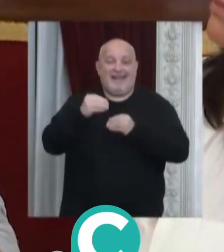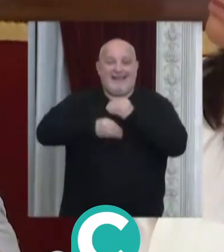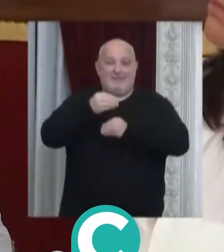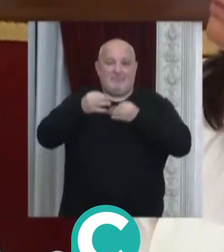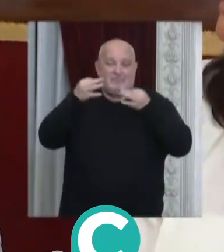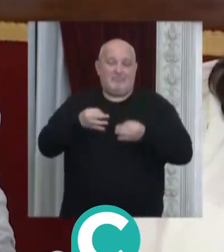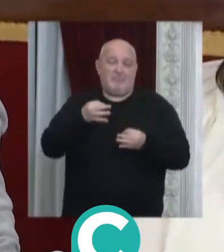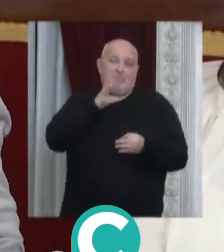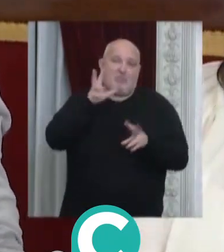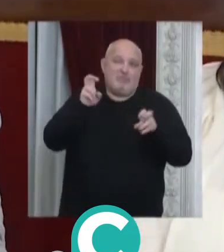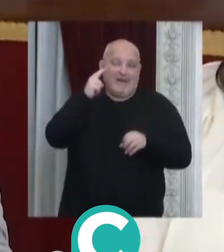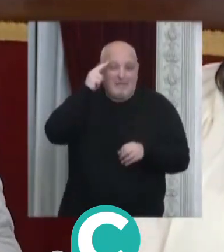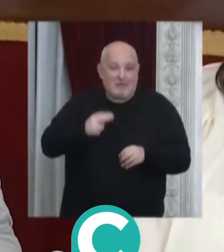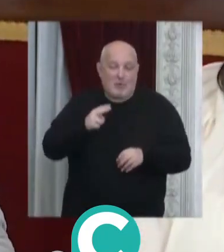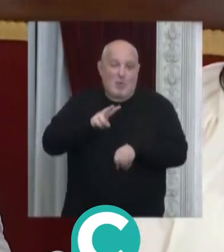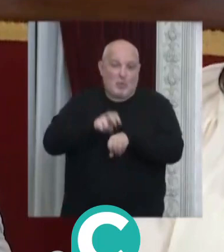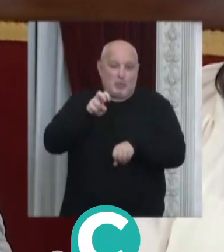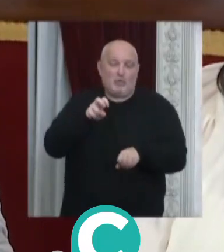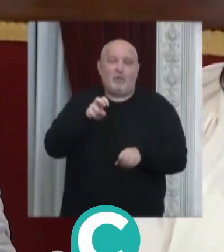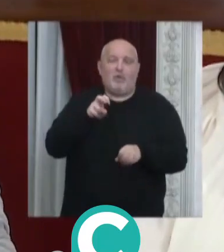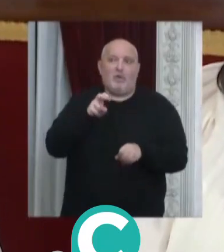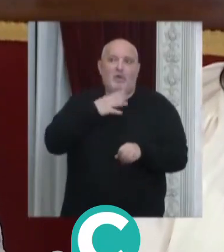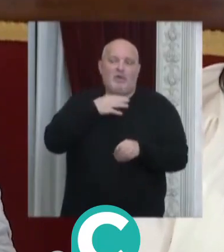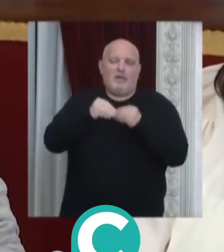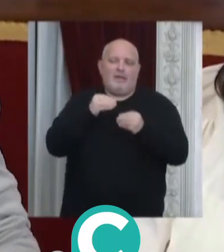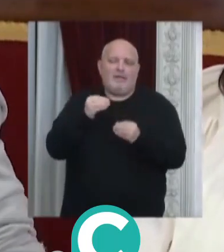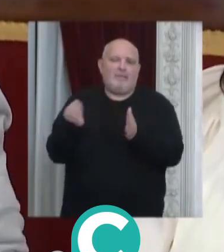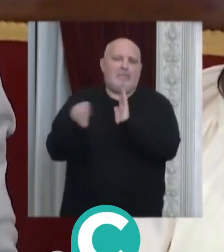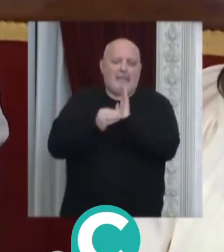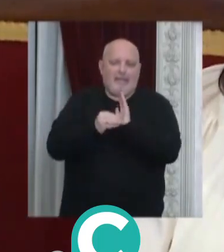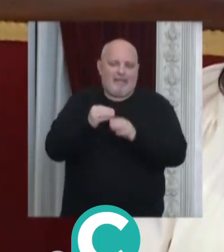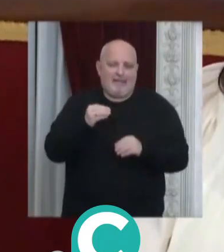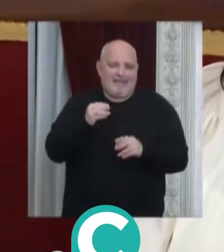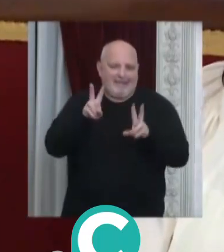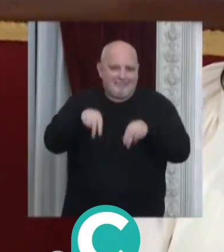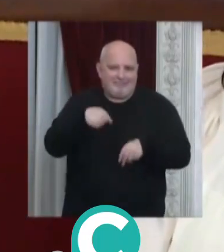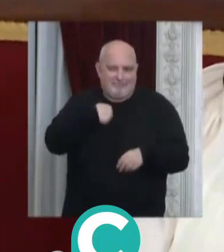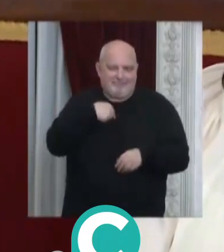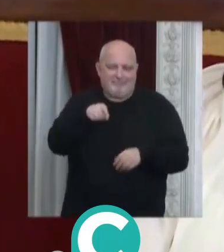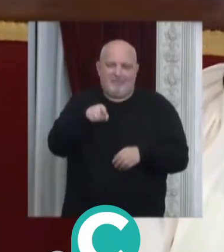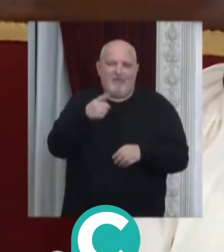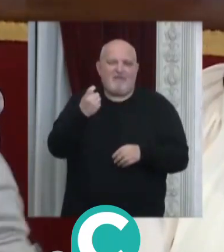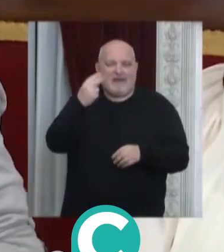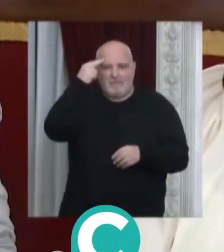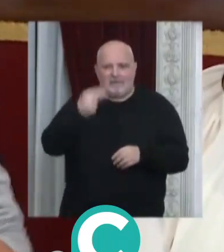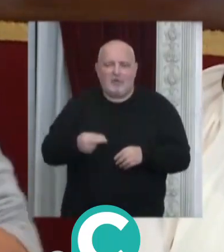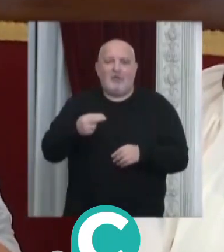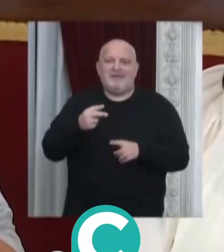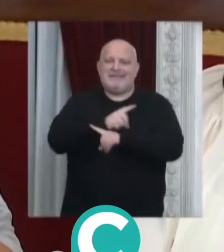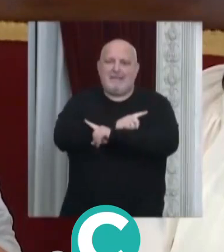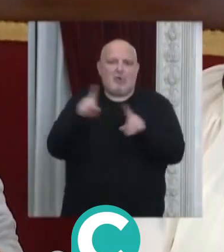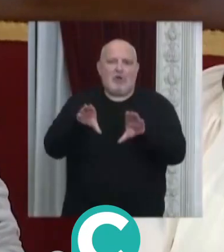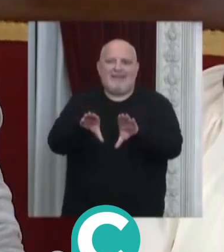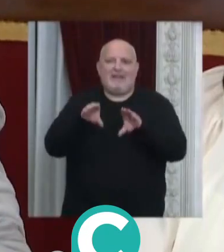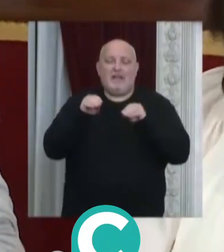sido, bueno, de luto, por lo menos de respeto, pues lo habéis puesto en la picota y lo habéis puesto en el disparadero. Y eso también es una falta de respeto, como tampoco